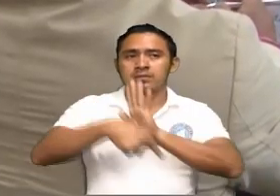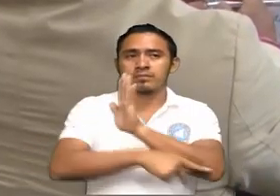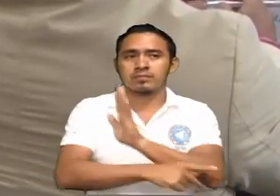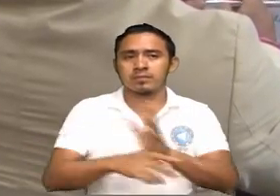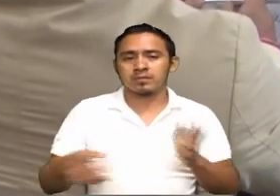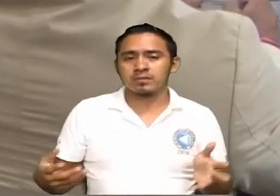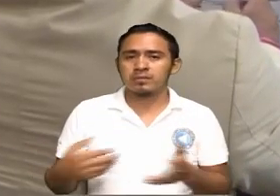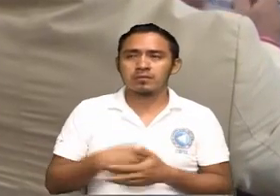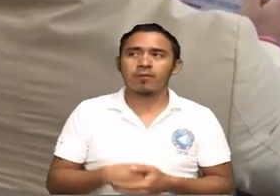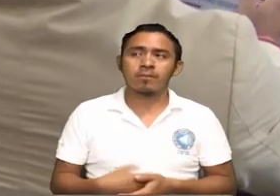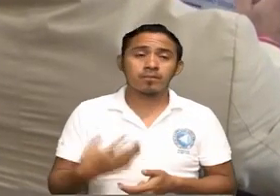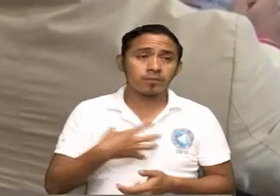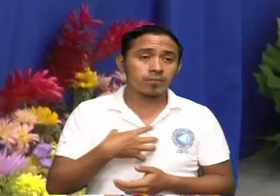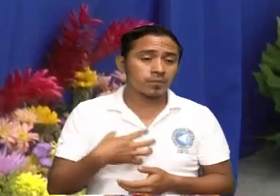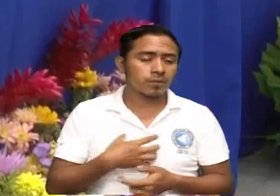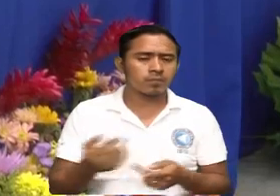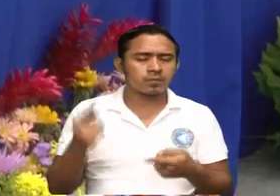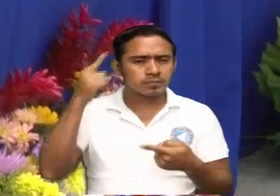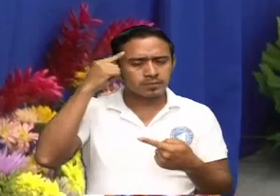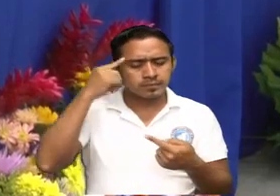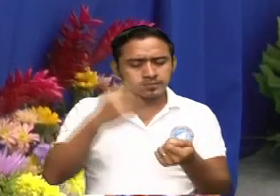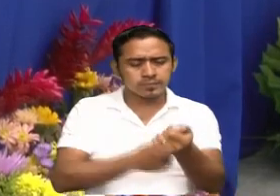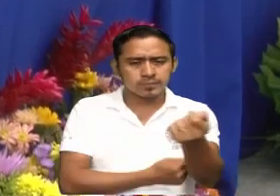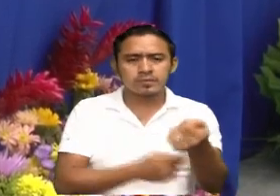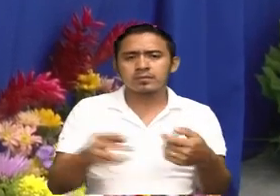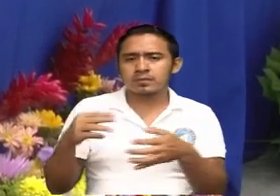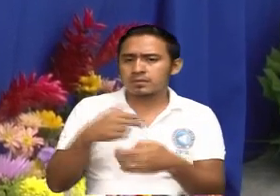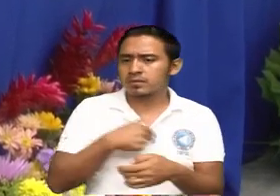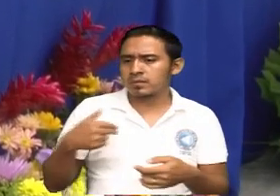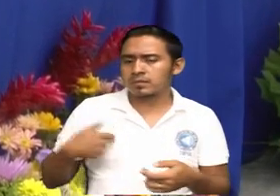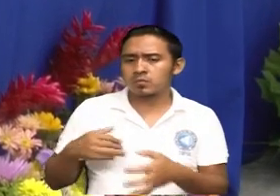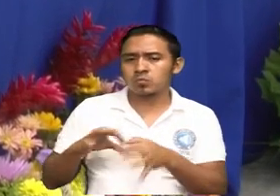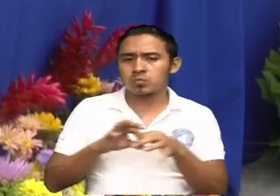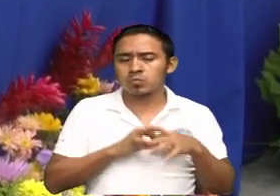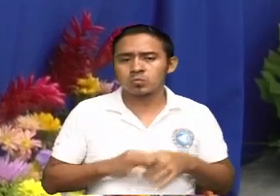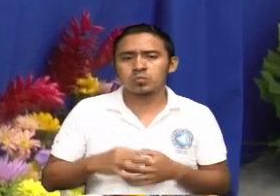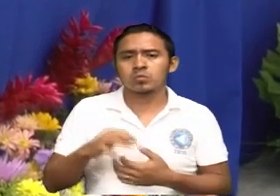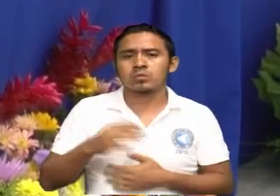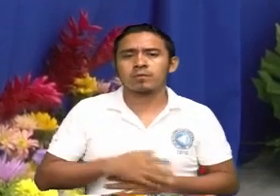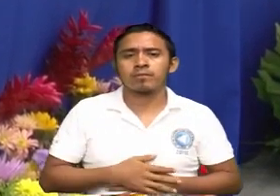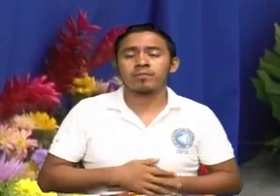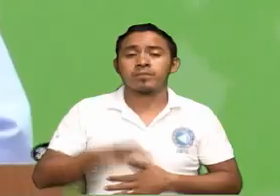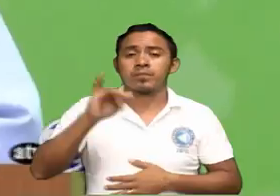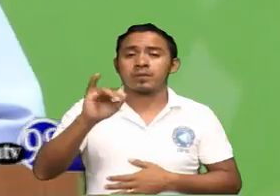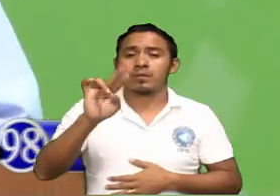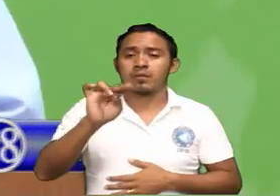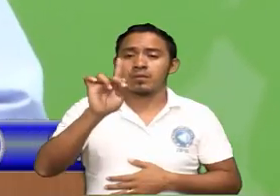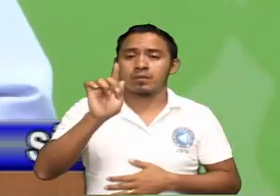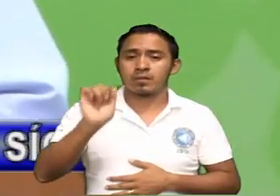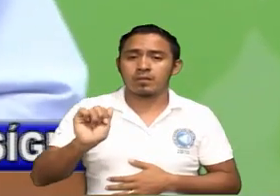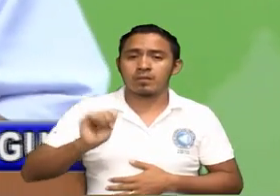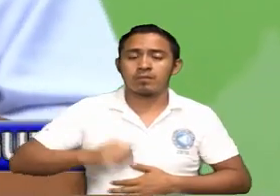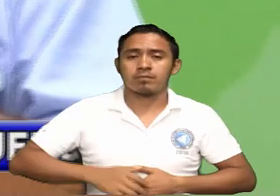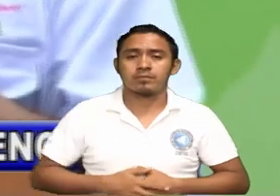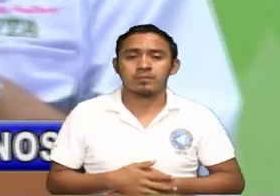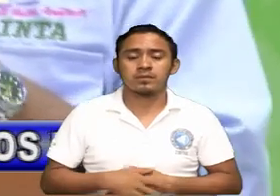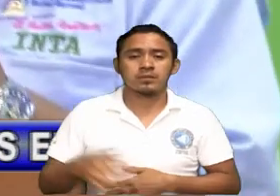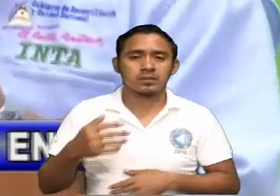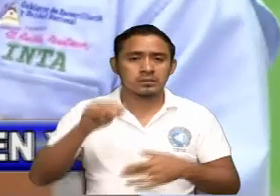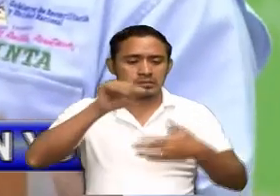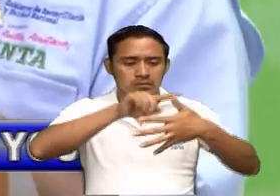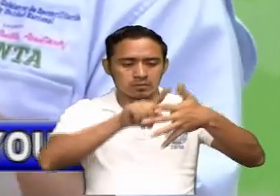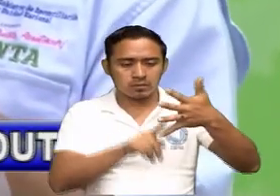Latinoamérica y se abordarán los proyectos que se ejecutan en conjunto con el Instituto Nicaragüense de Tecnología Agropecuaria, que son